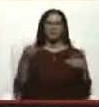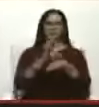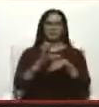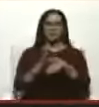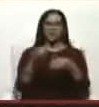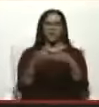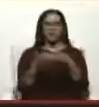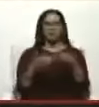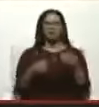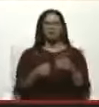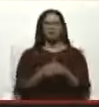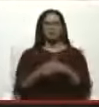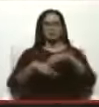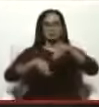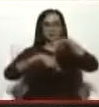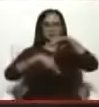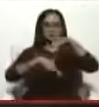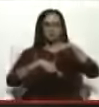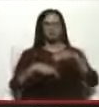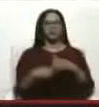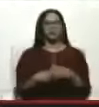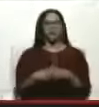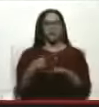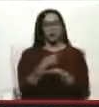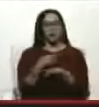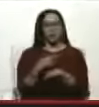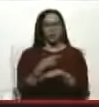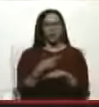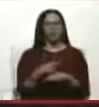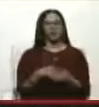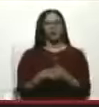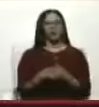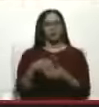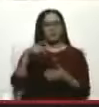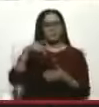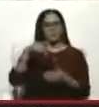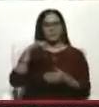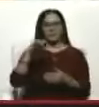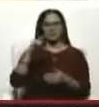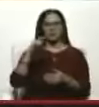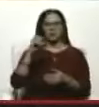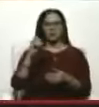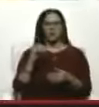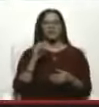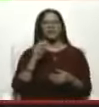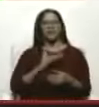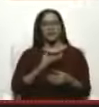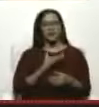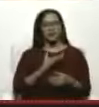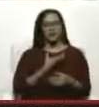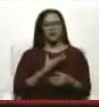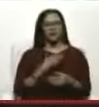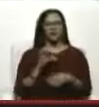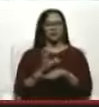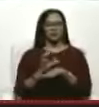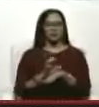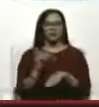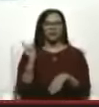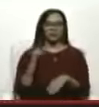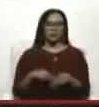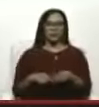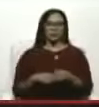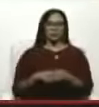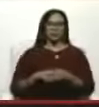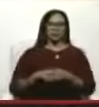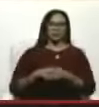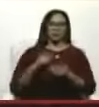Paz, Ceballos Hichazo, el gobernador, por supuesto, Gilberto Pinto, ahí estaba el alcalde de la ciudad también,